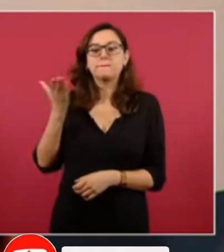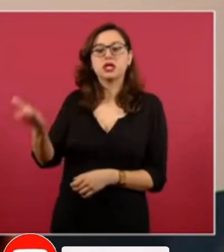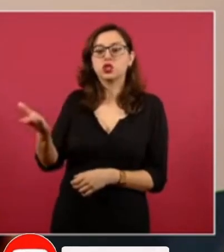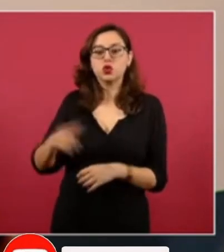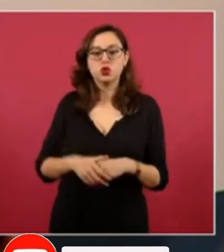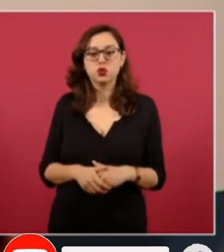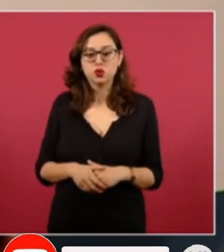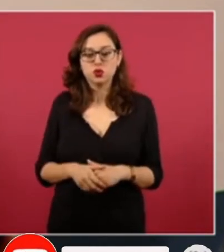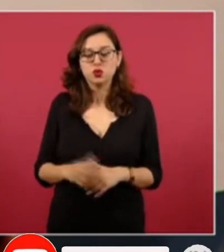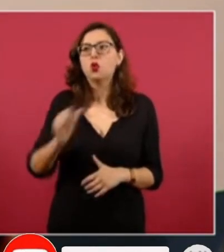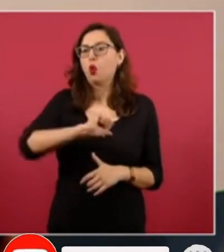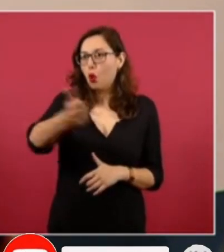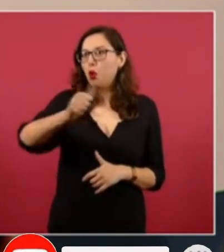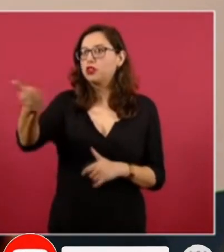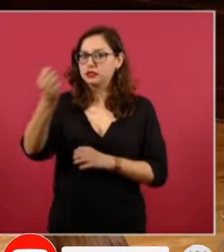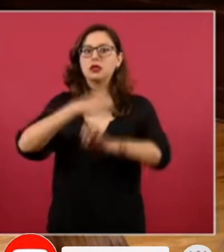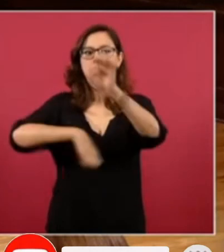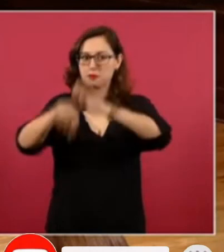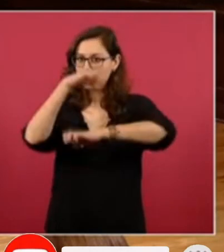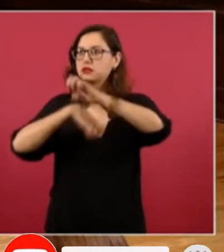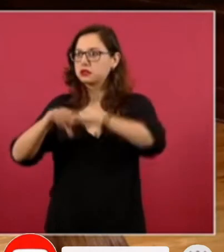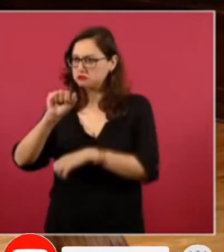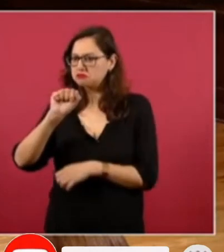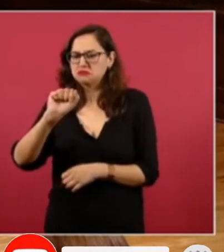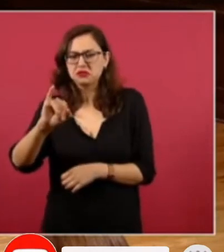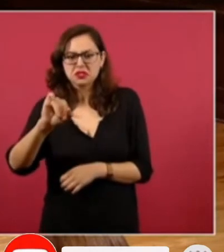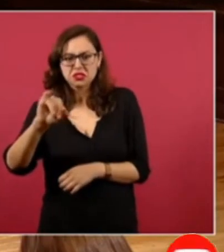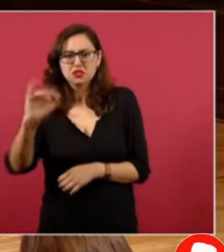Otros sí.